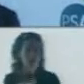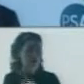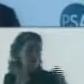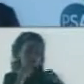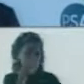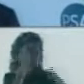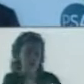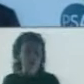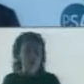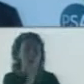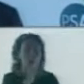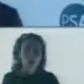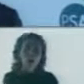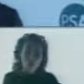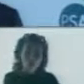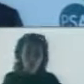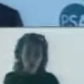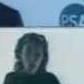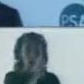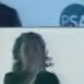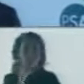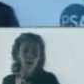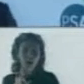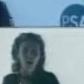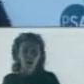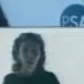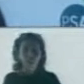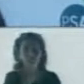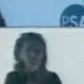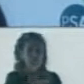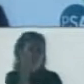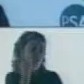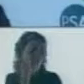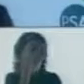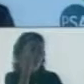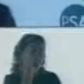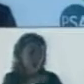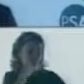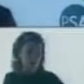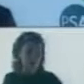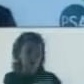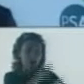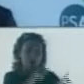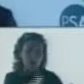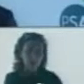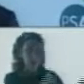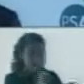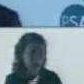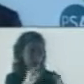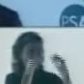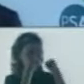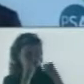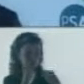el gobierno del PSA lo va a llevar con fecha, con gente preparada, en cada delegación. Aquí